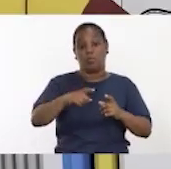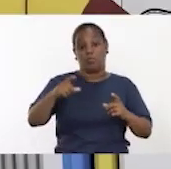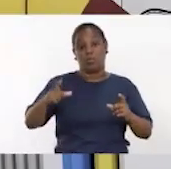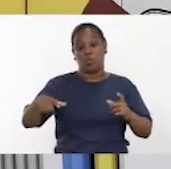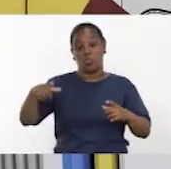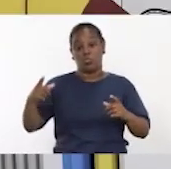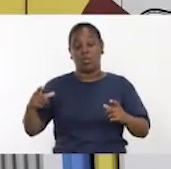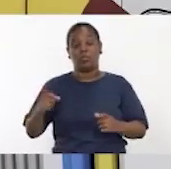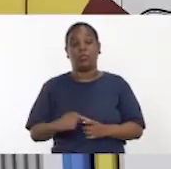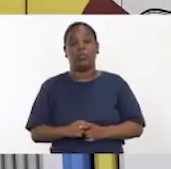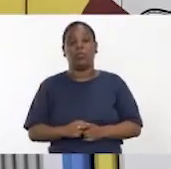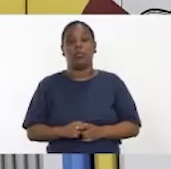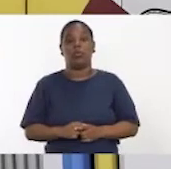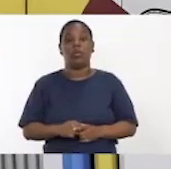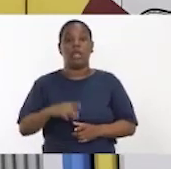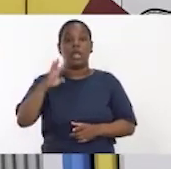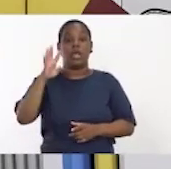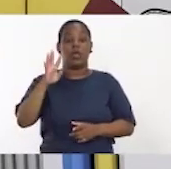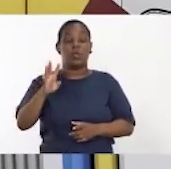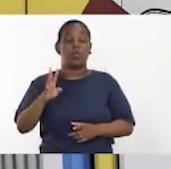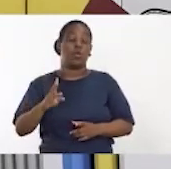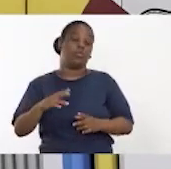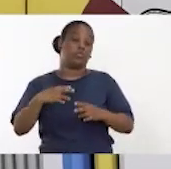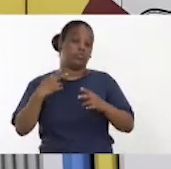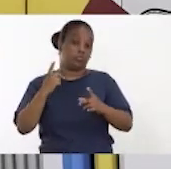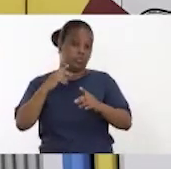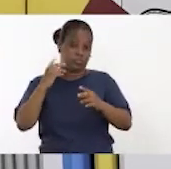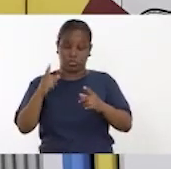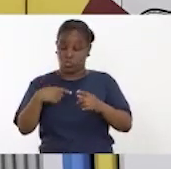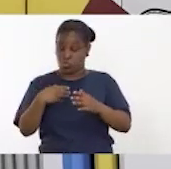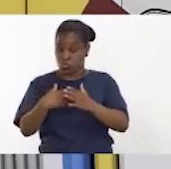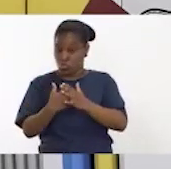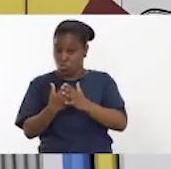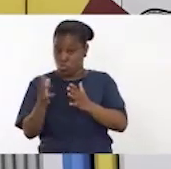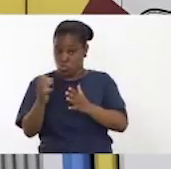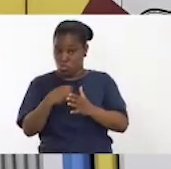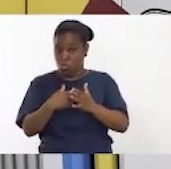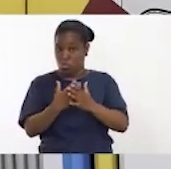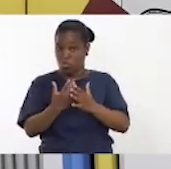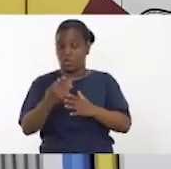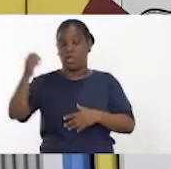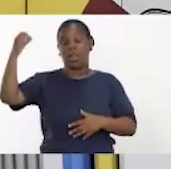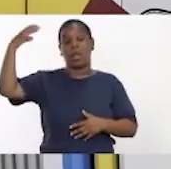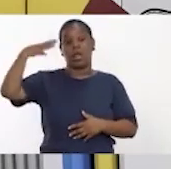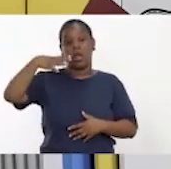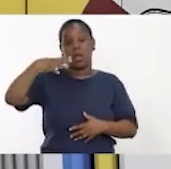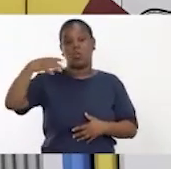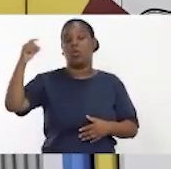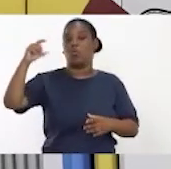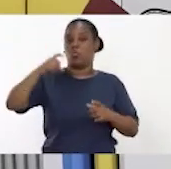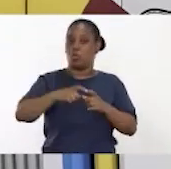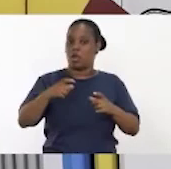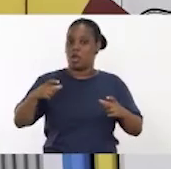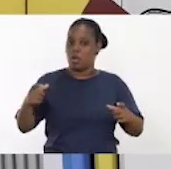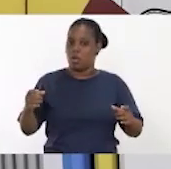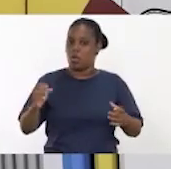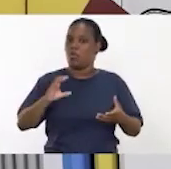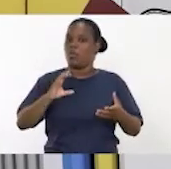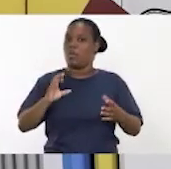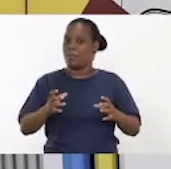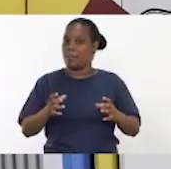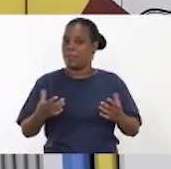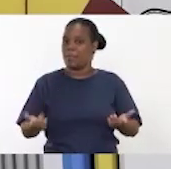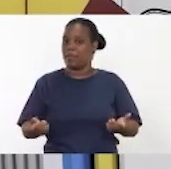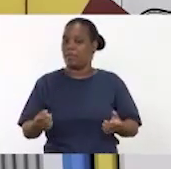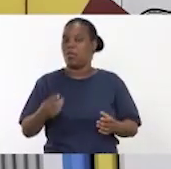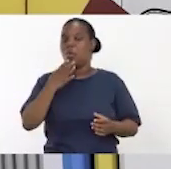ondulatoria. Al igual que cuando vimos el cuarto regular, también igual, la luz es una onda electromagnética,